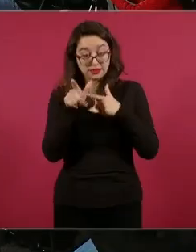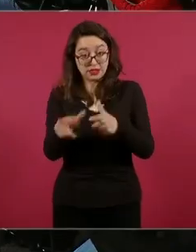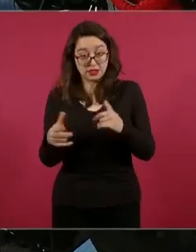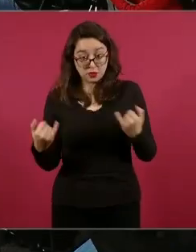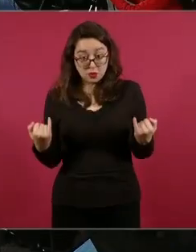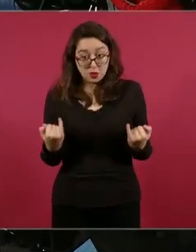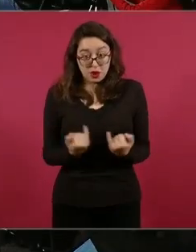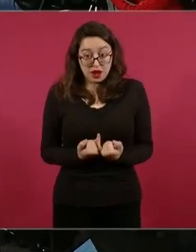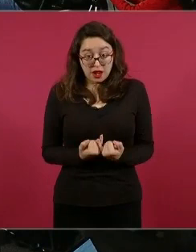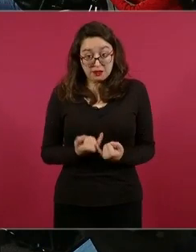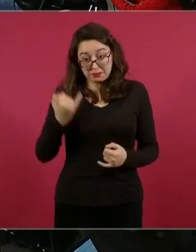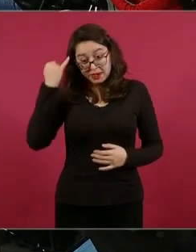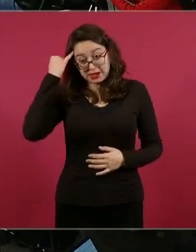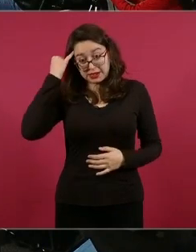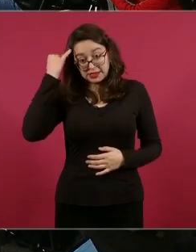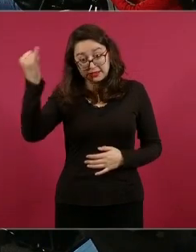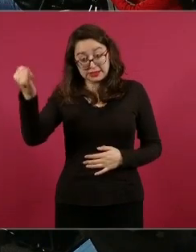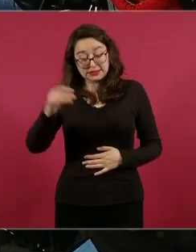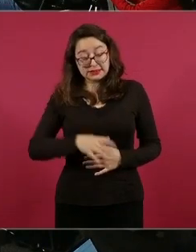contribuye